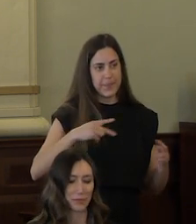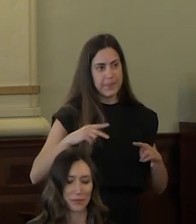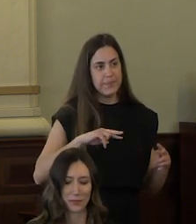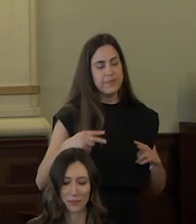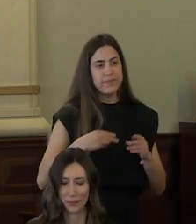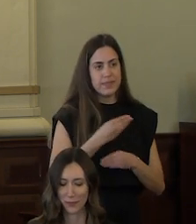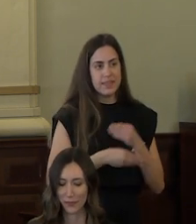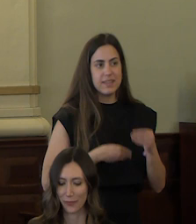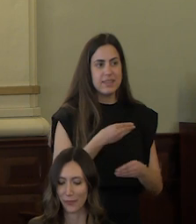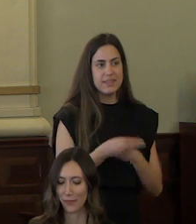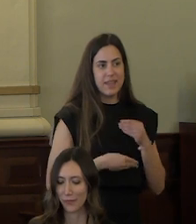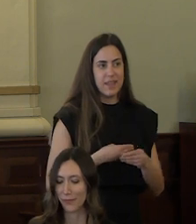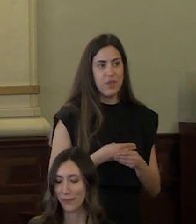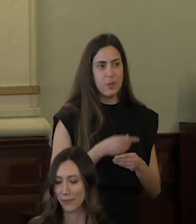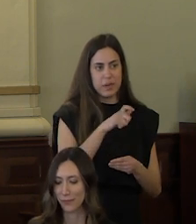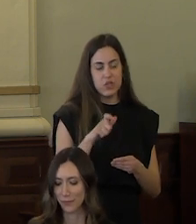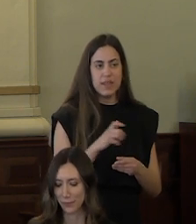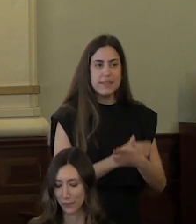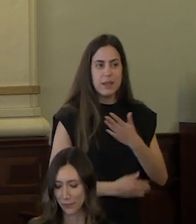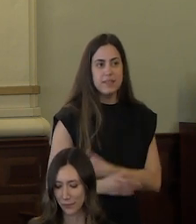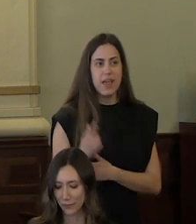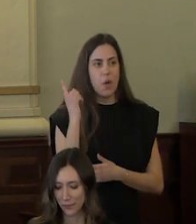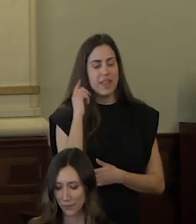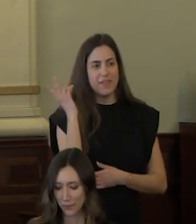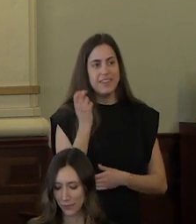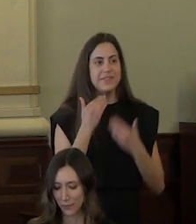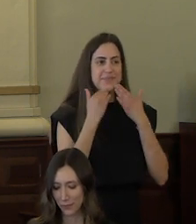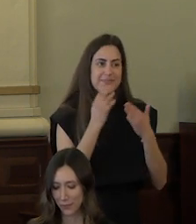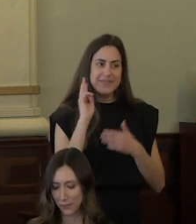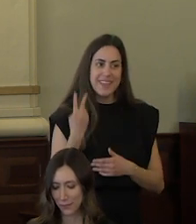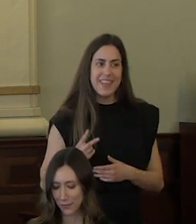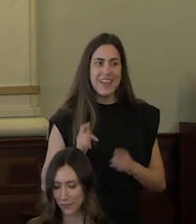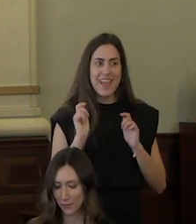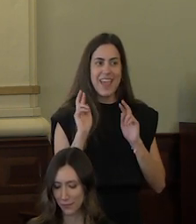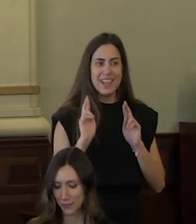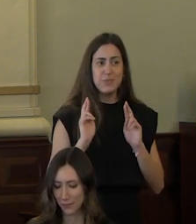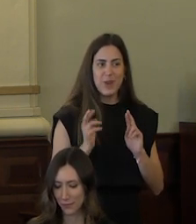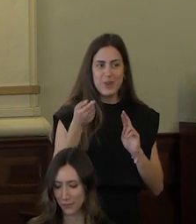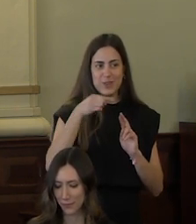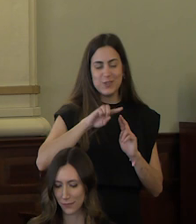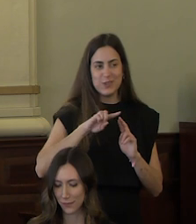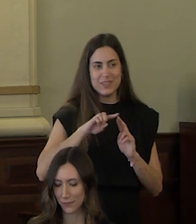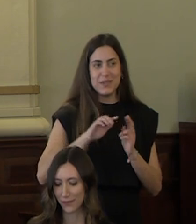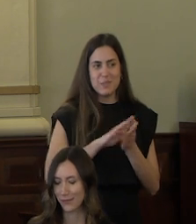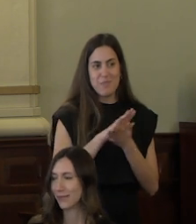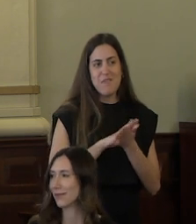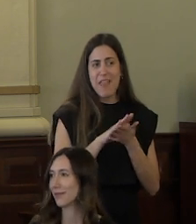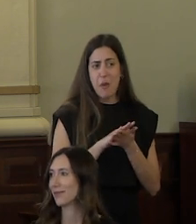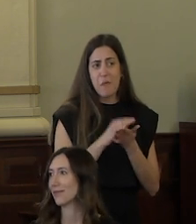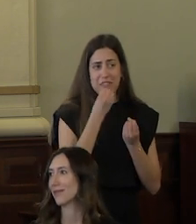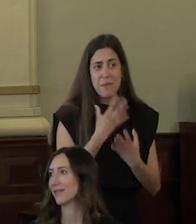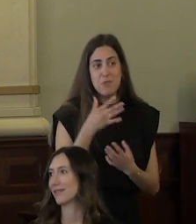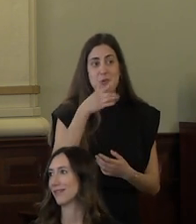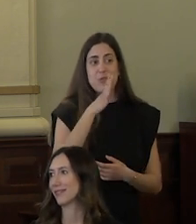interpretación para las personas con discapacidad auditiva. Gracias, Aida. Espero que te lo estemos poniendo fácil, que hablamos mucho